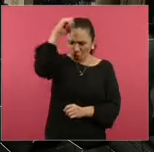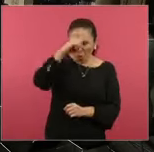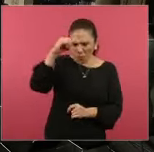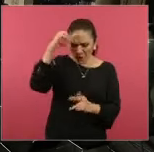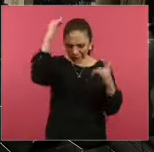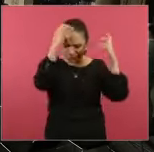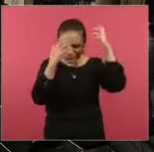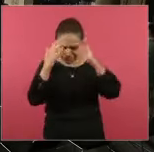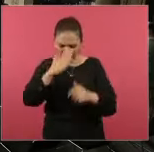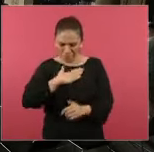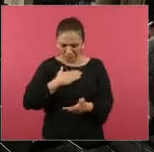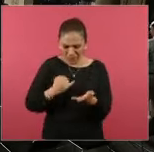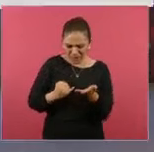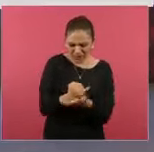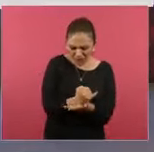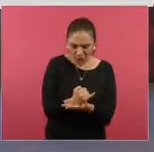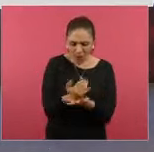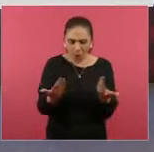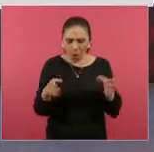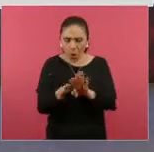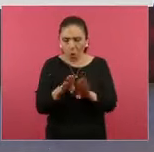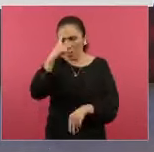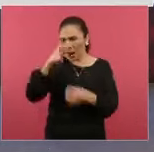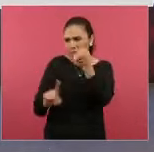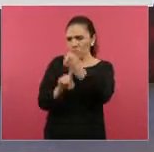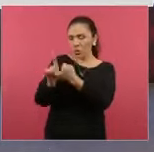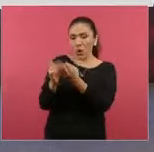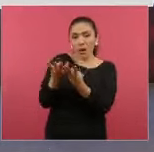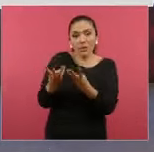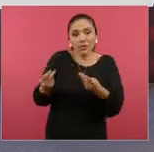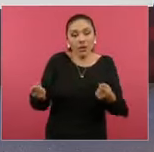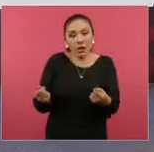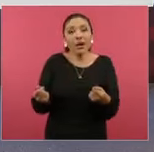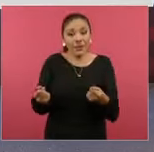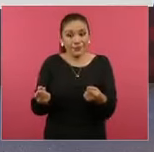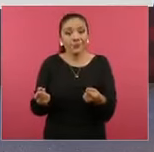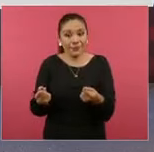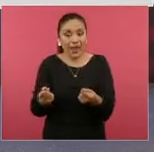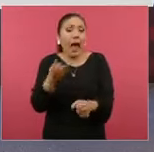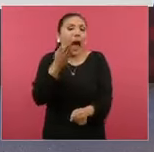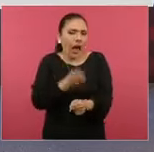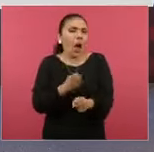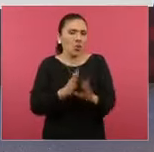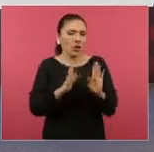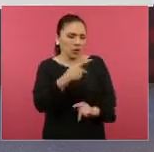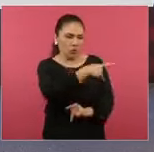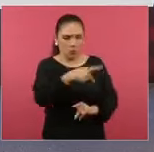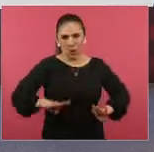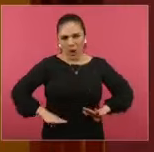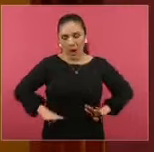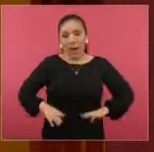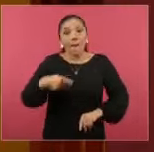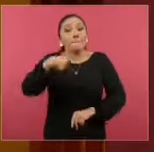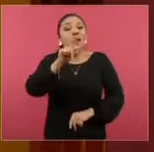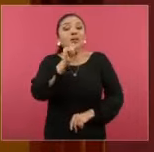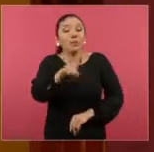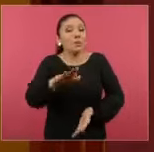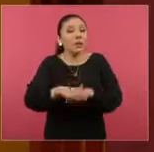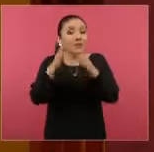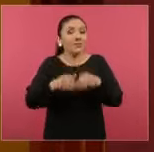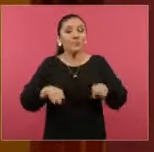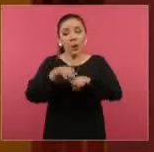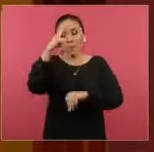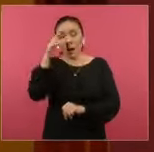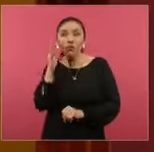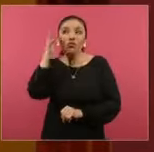y la autonomía para resolver problemas ahorita, pero también, y muy importante, a lo largo de su